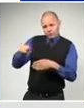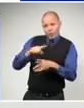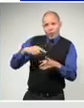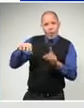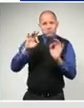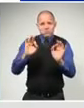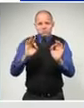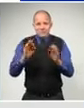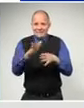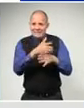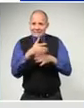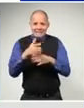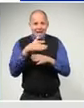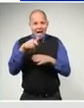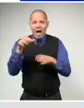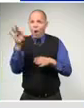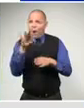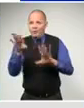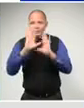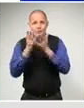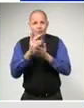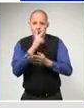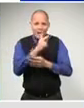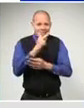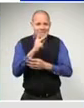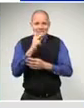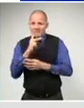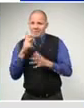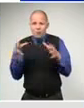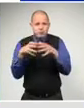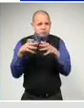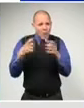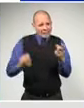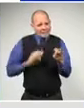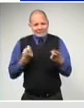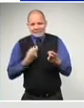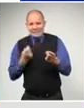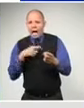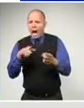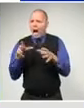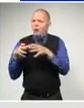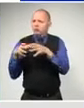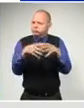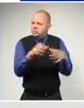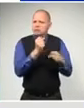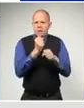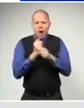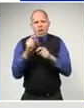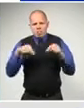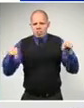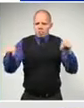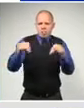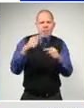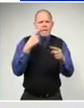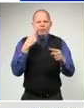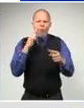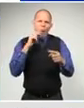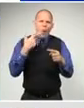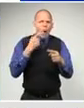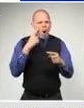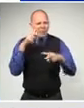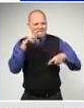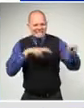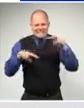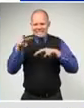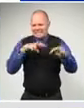diferentes organismos, incluso con presencia de equipos de trabajo Aquí acciones directas que se vienen,